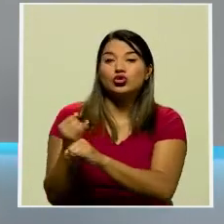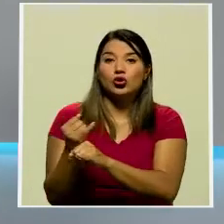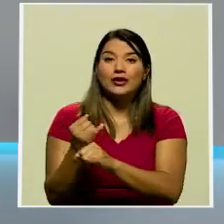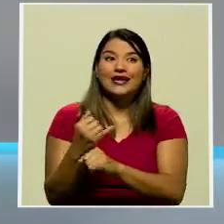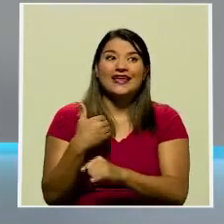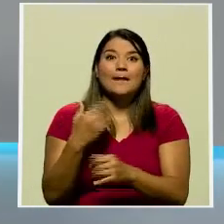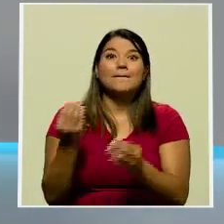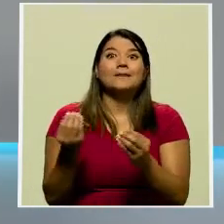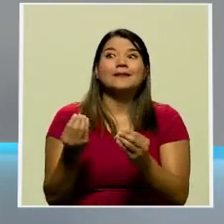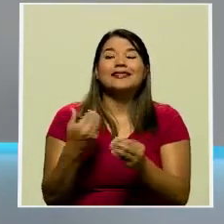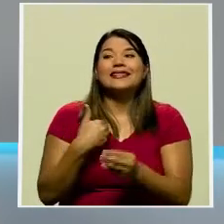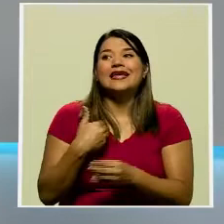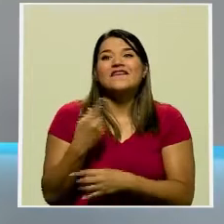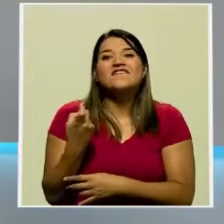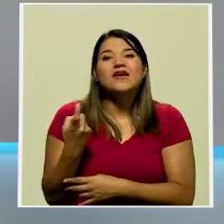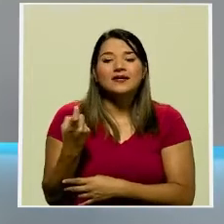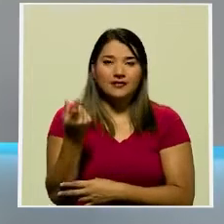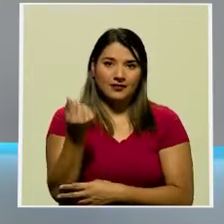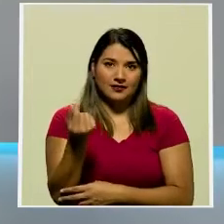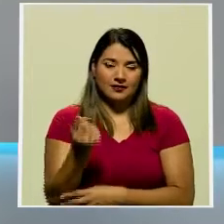rojos.